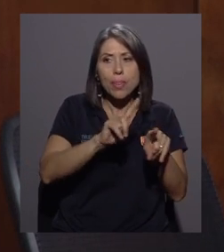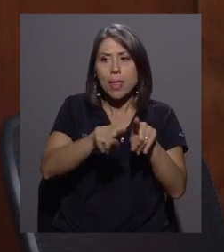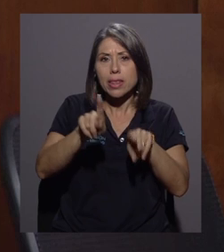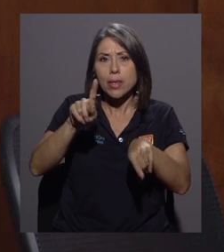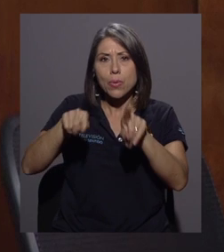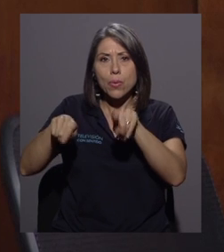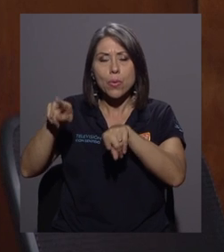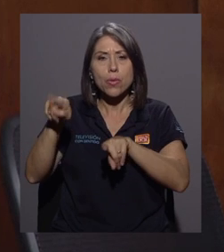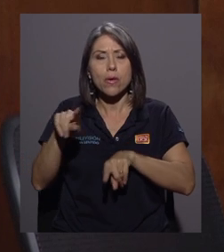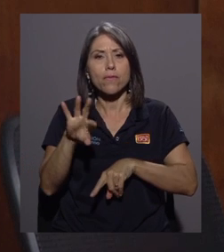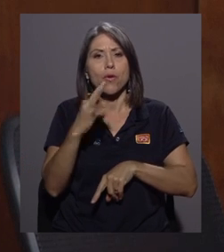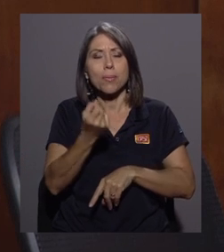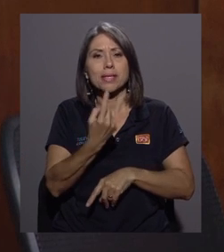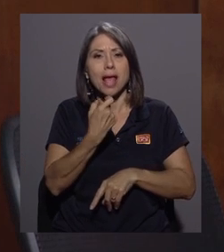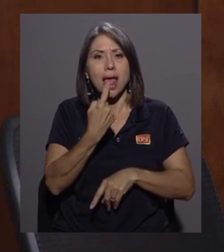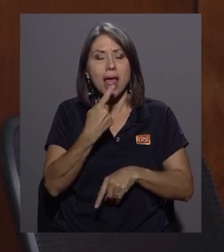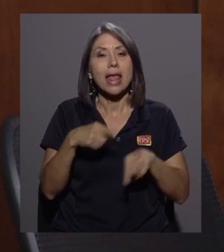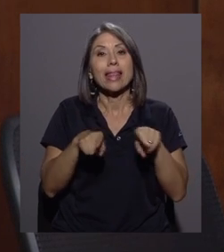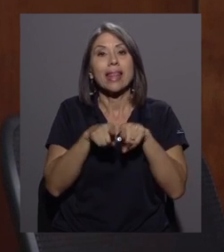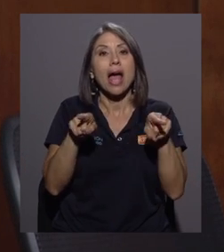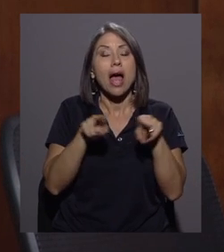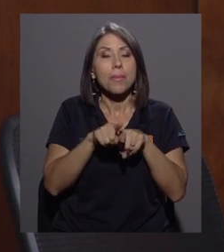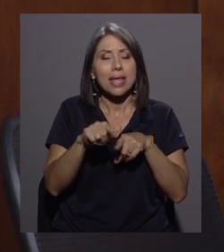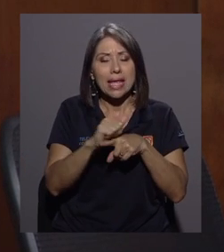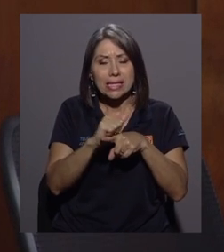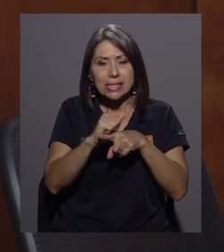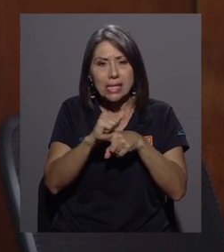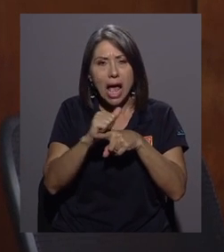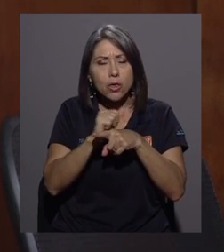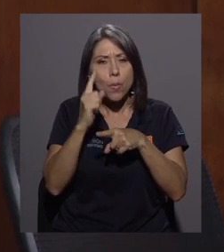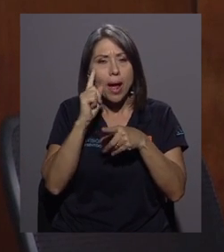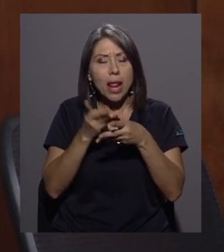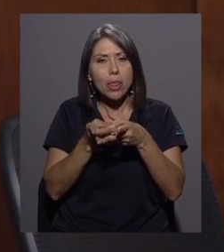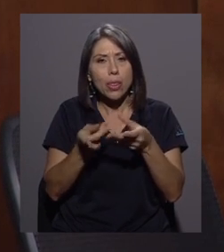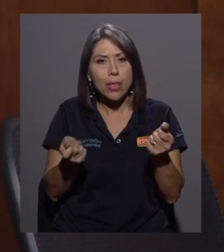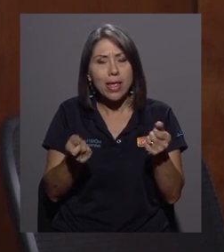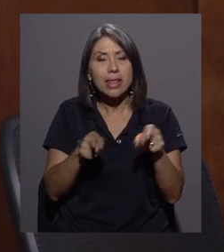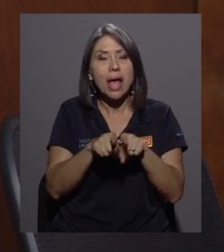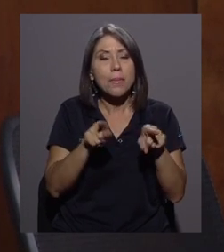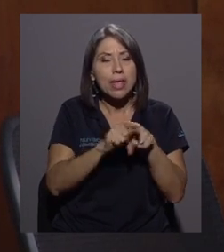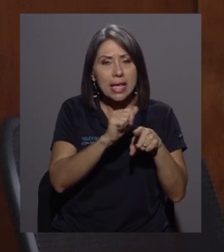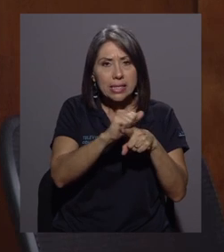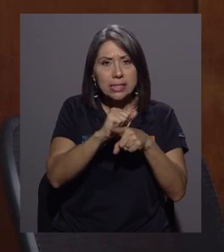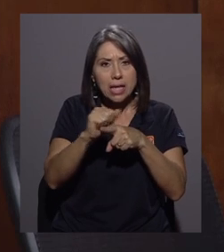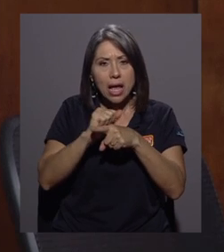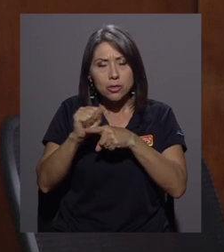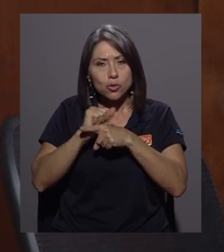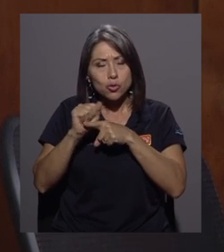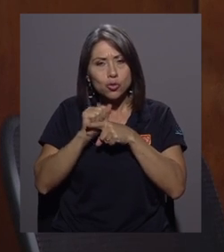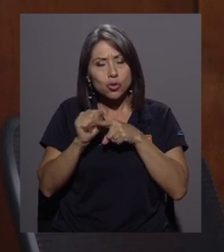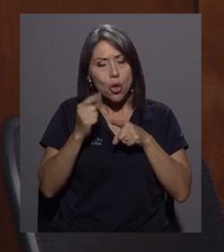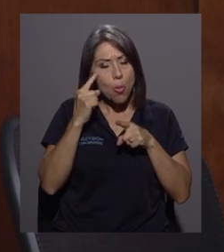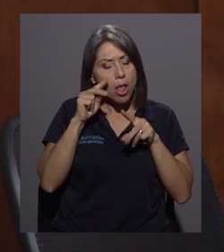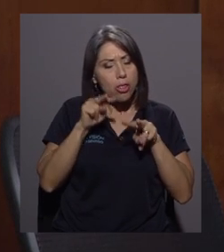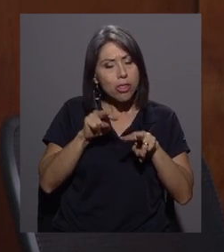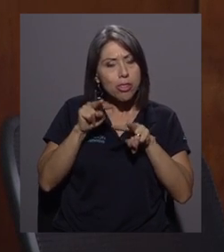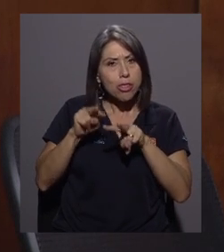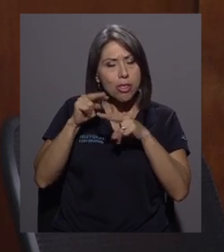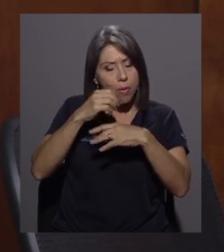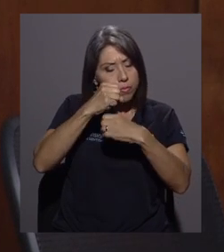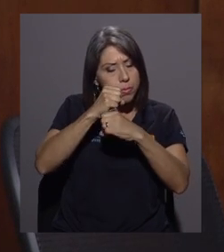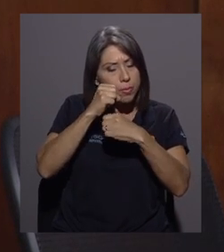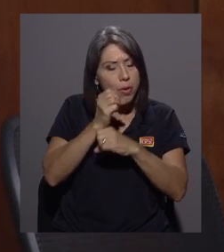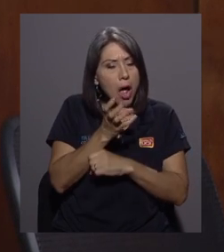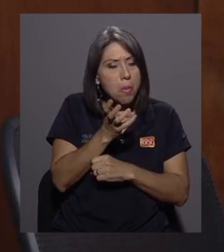de dosis, el ensayo de disolución y ensayos microbiológicos, como recuento microbiano